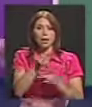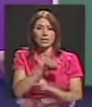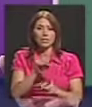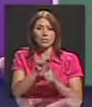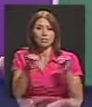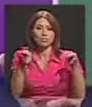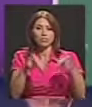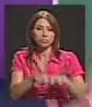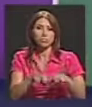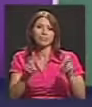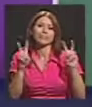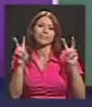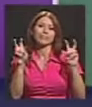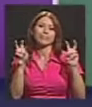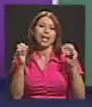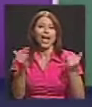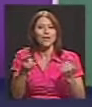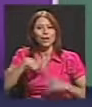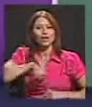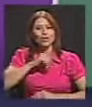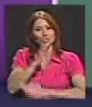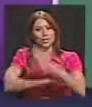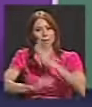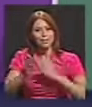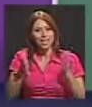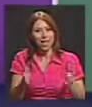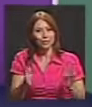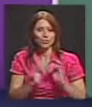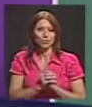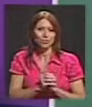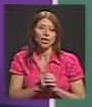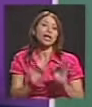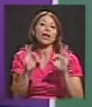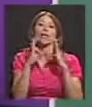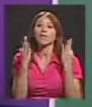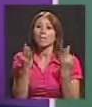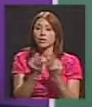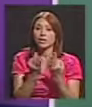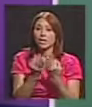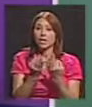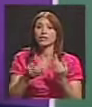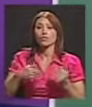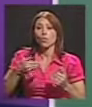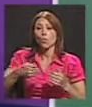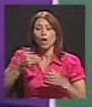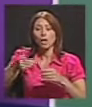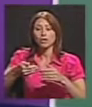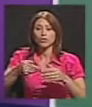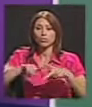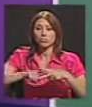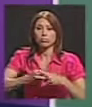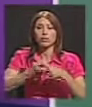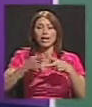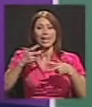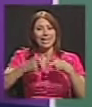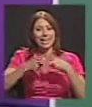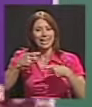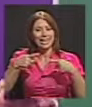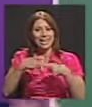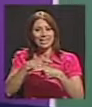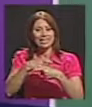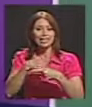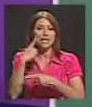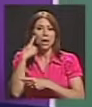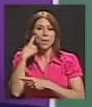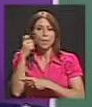entre comillas somos discapacitados las familias muchas veces cuando entran en esta clase de crisis es porque el